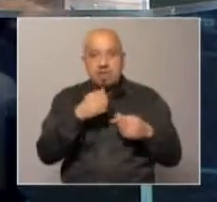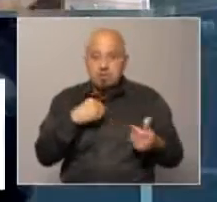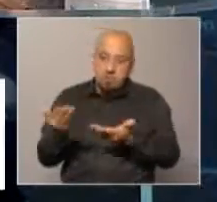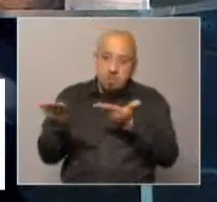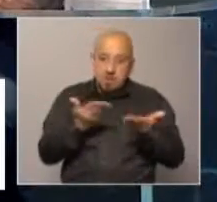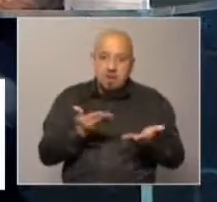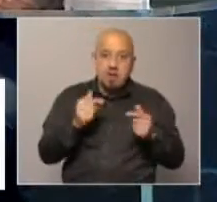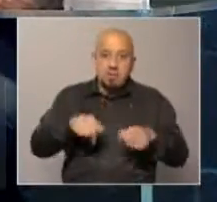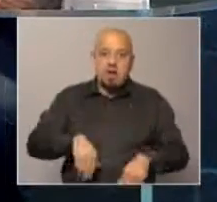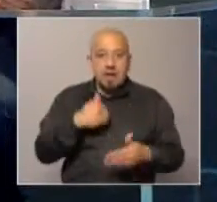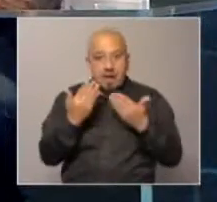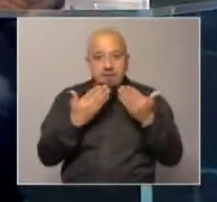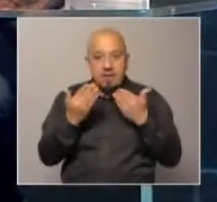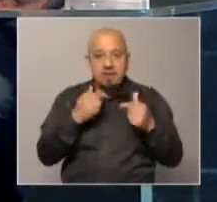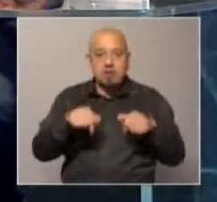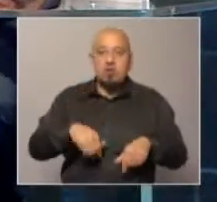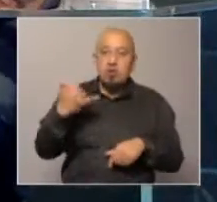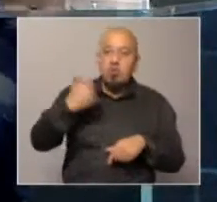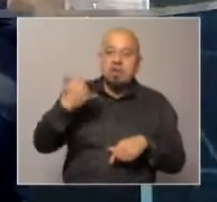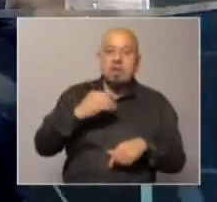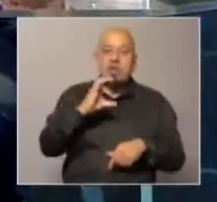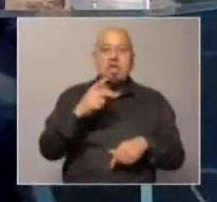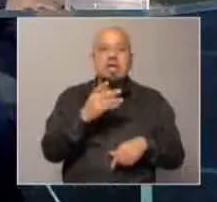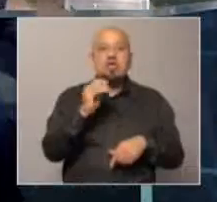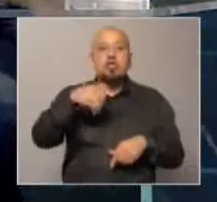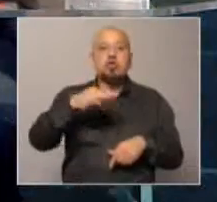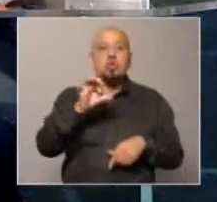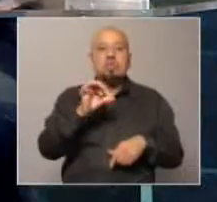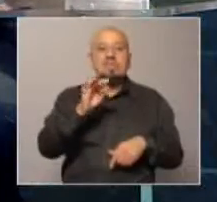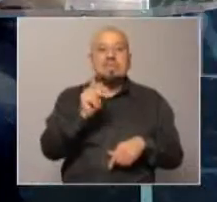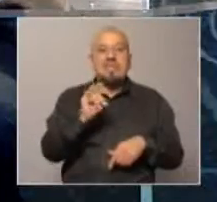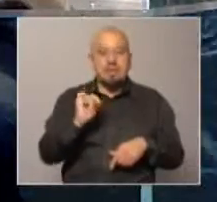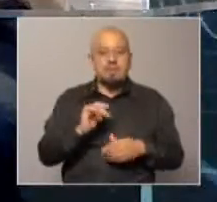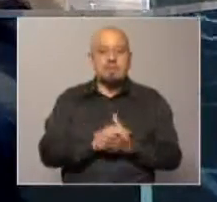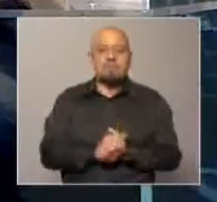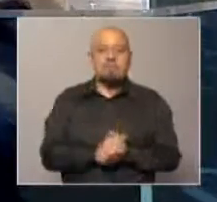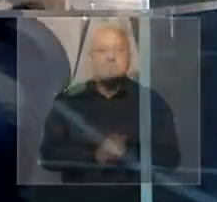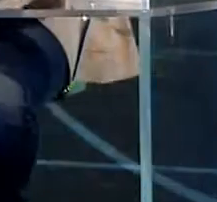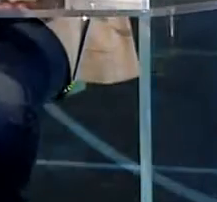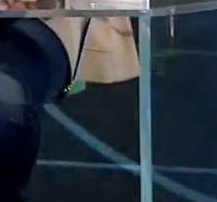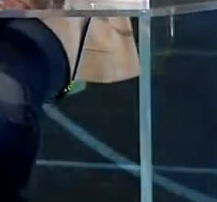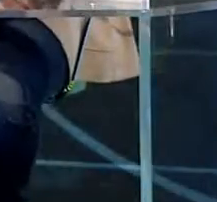para que venga a charlar sobre lo que nos cuente Chomsky. Los esperamos mañana. Hasta mañana. Muy buenas noches.